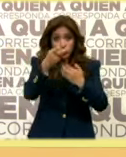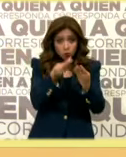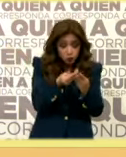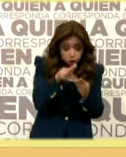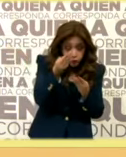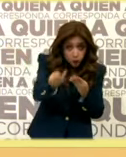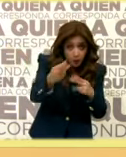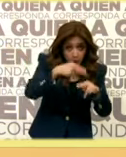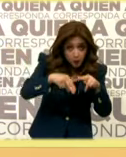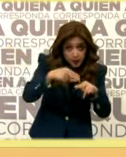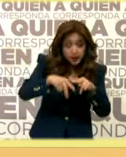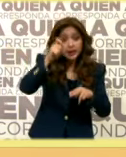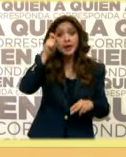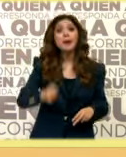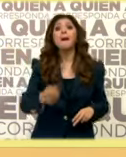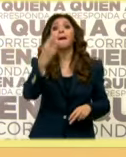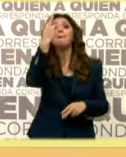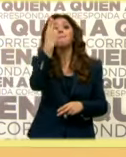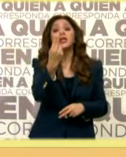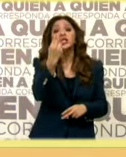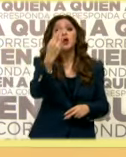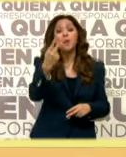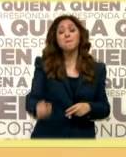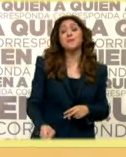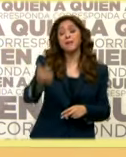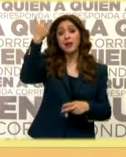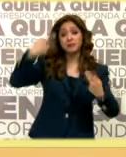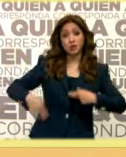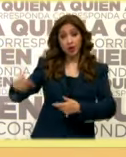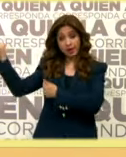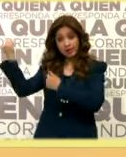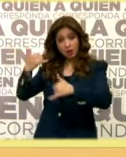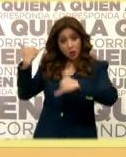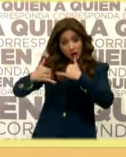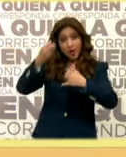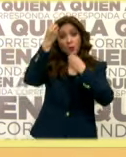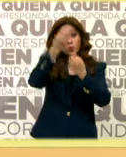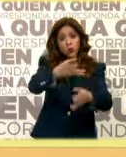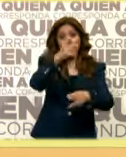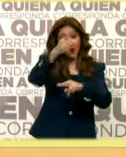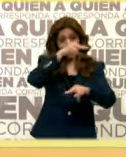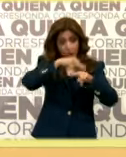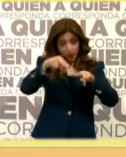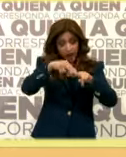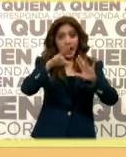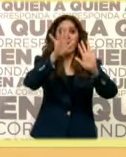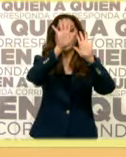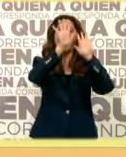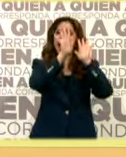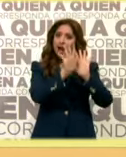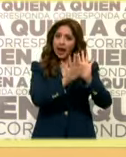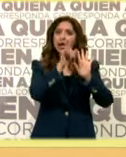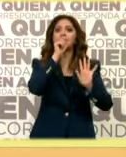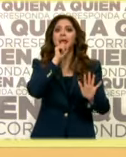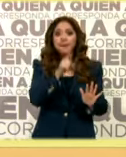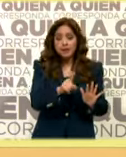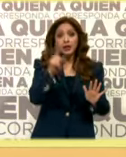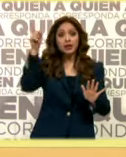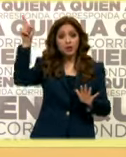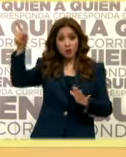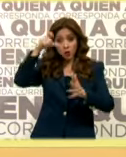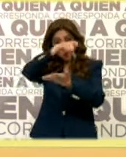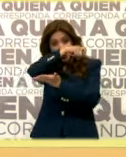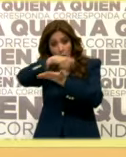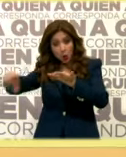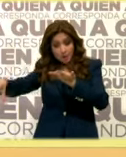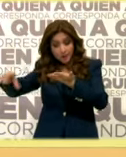también 25 primeras personas que lleguen con su juguete se llevan un pase doble. Y también, por favor, quienes generosos vayan a la taquilla a comprar